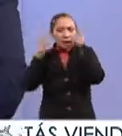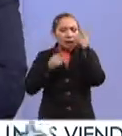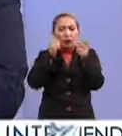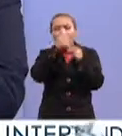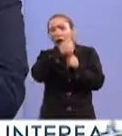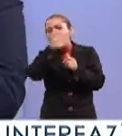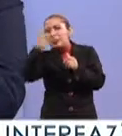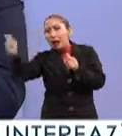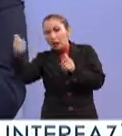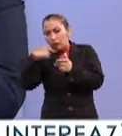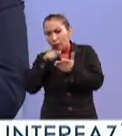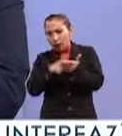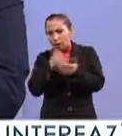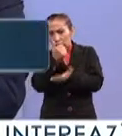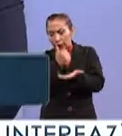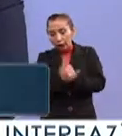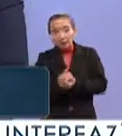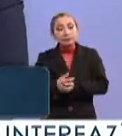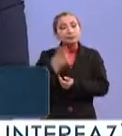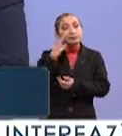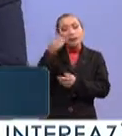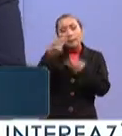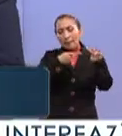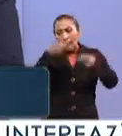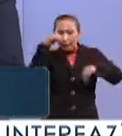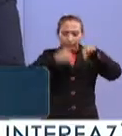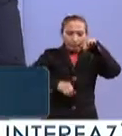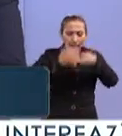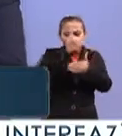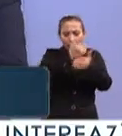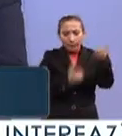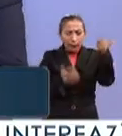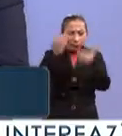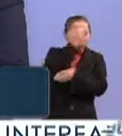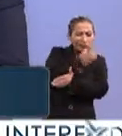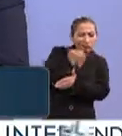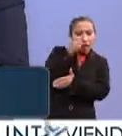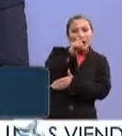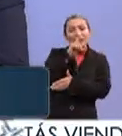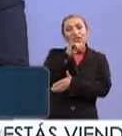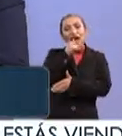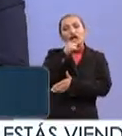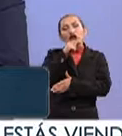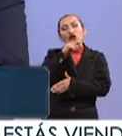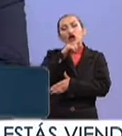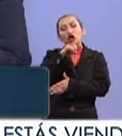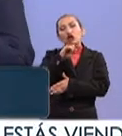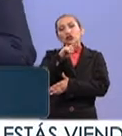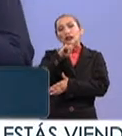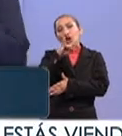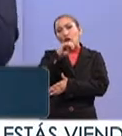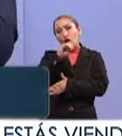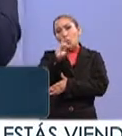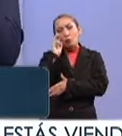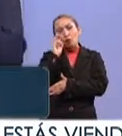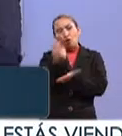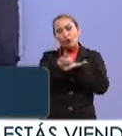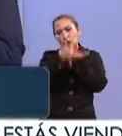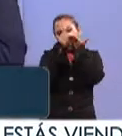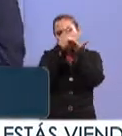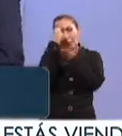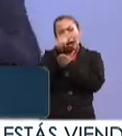punta a punta la ciudad. Y a partir de eso elaboramos un documento diagnóstico, que fue el primer documento que nos dio, digamos, alguna